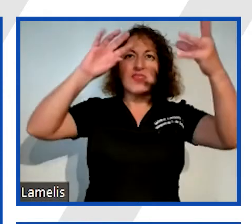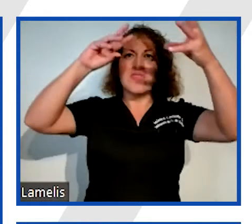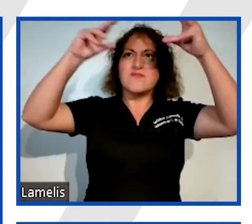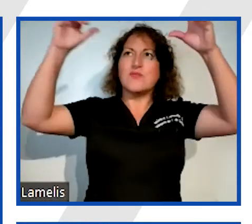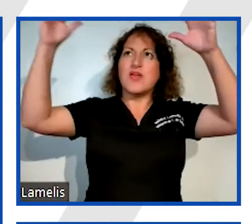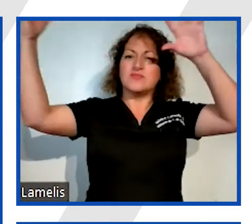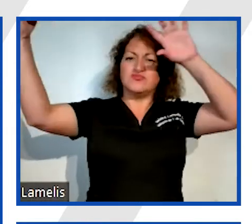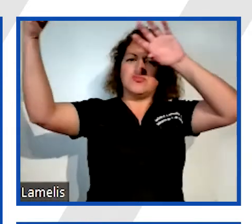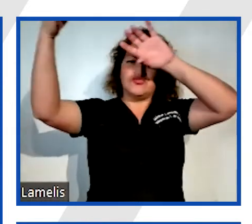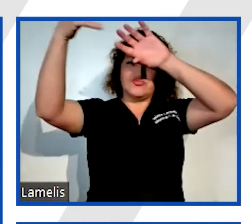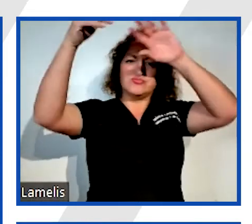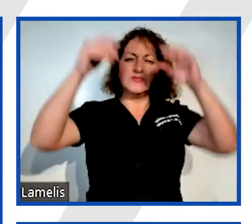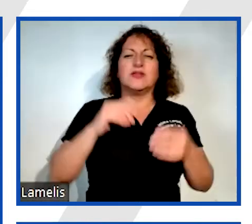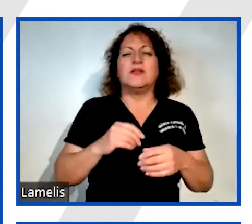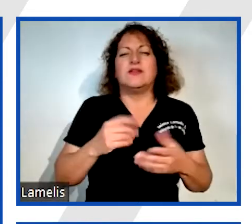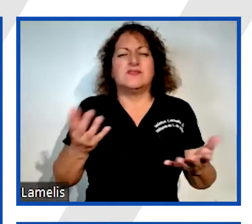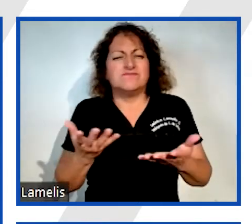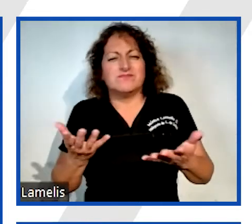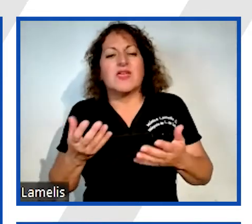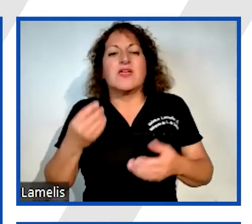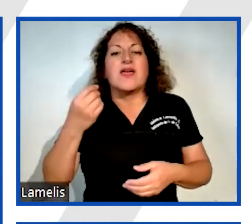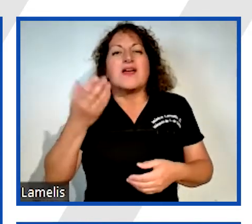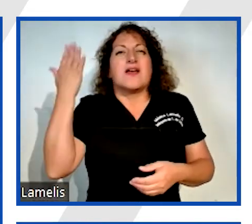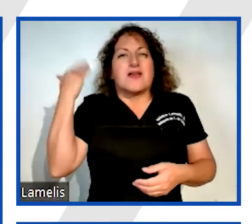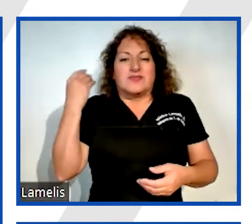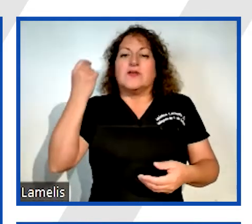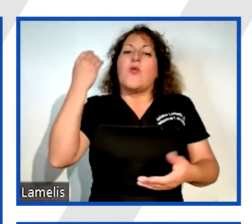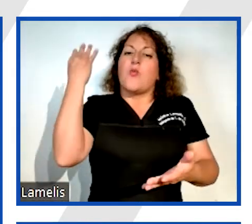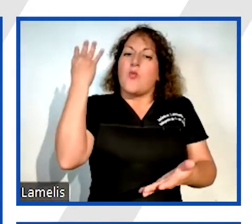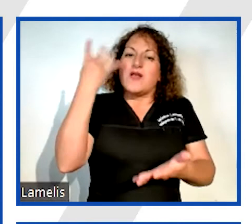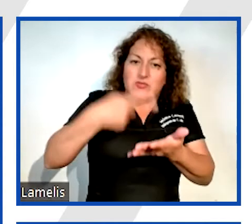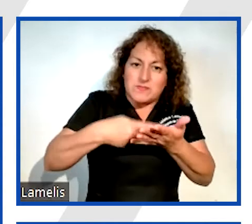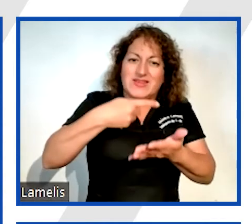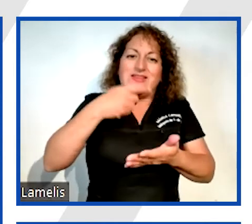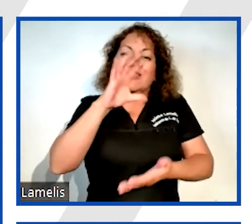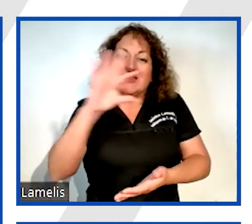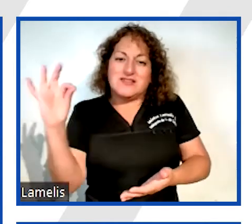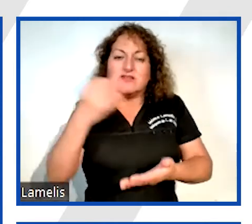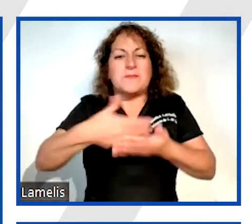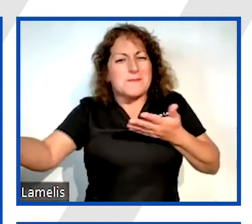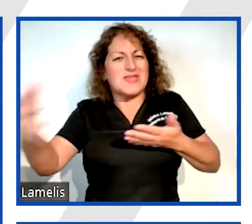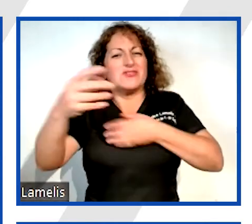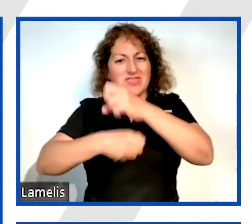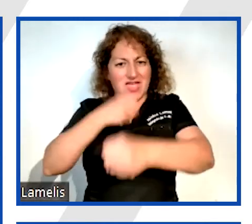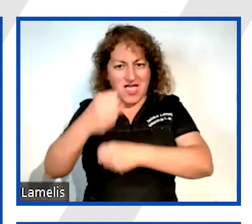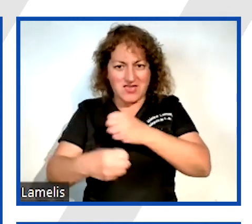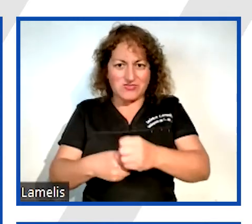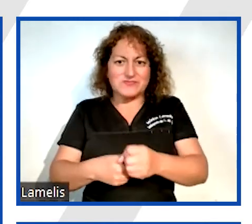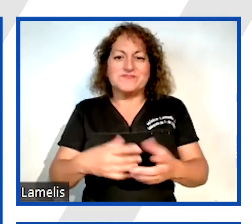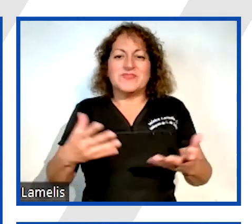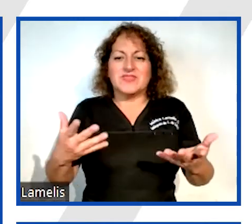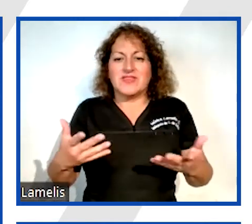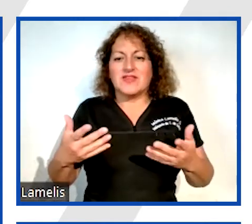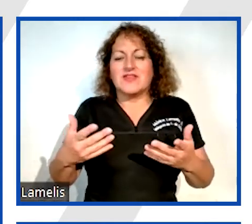hace cuatro mil 567 millones de años aproximadamente había una nebulosa que era la nebulosa que nosotros llamamos ahora